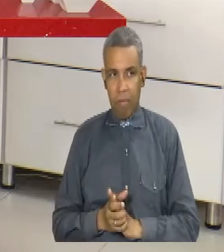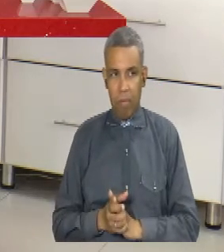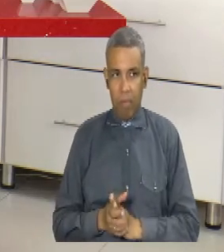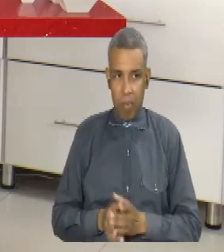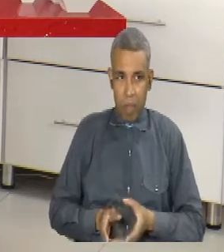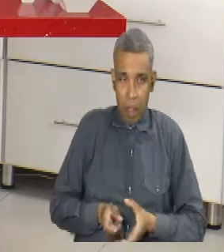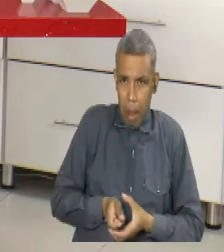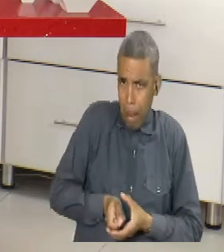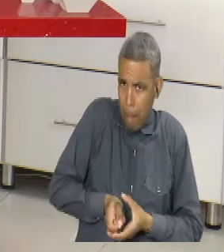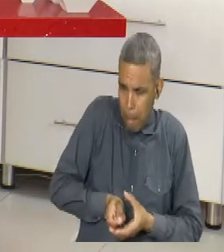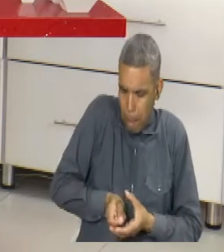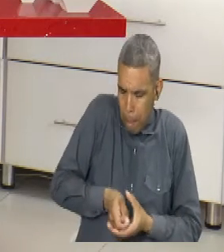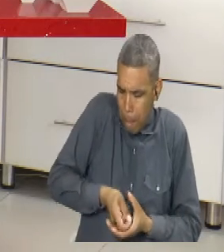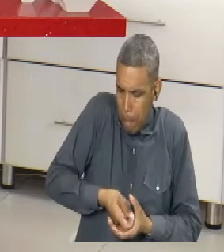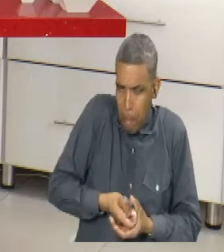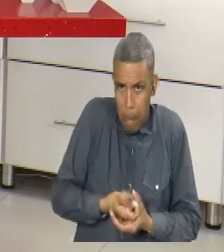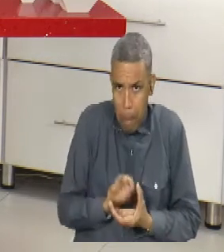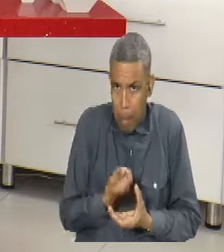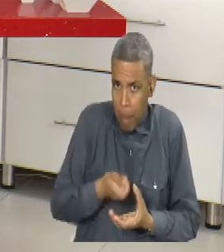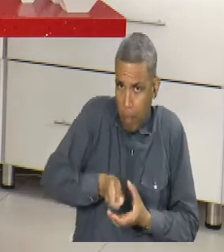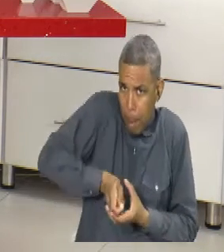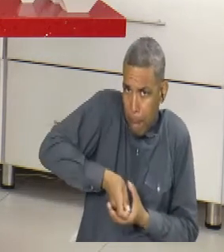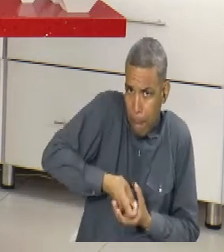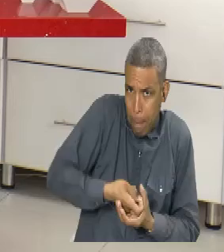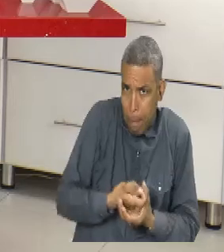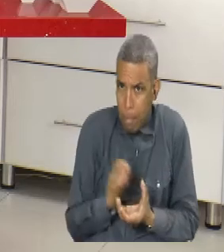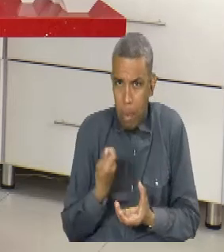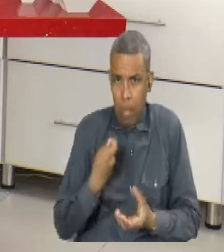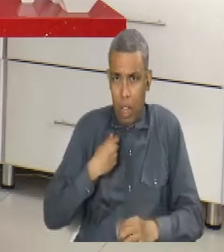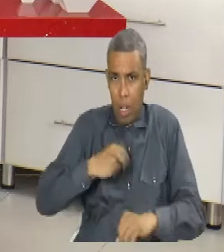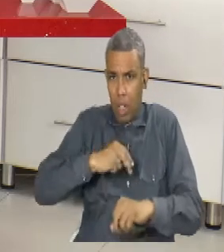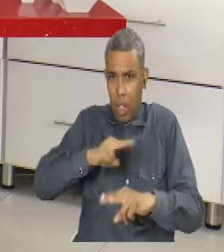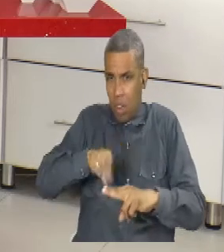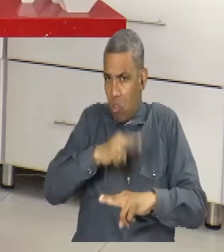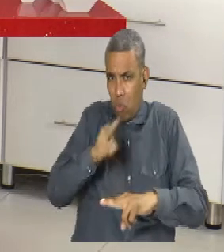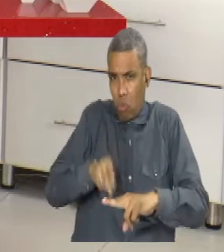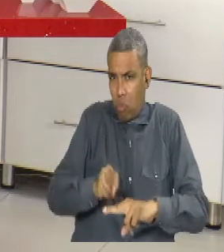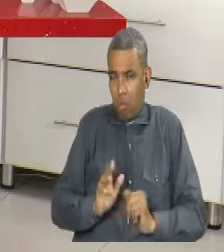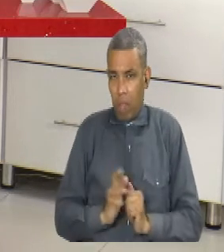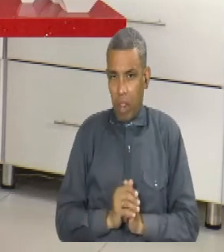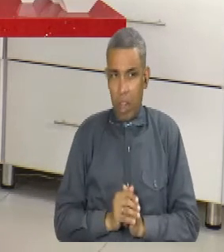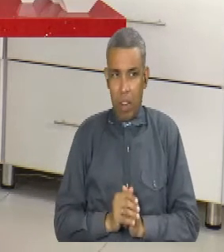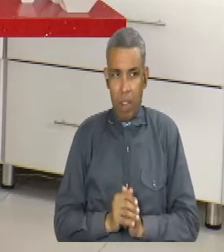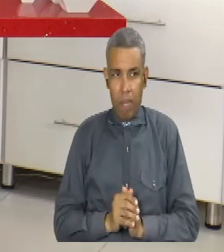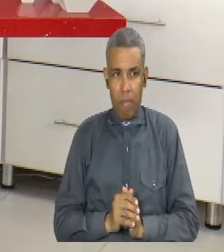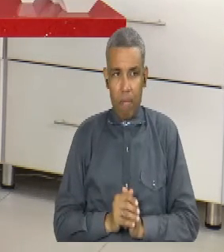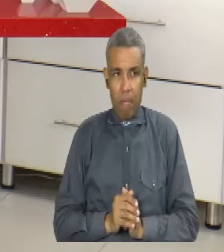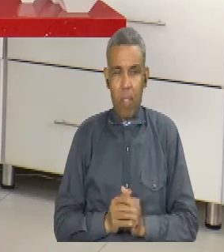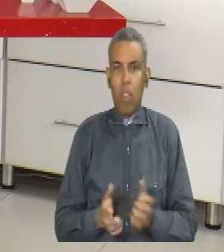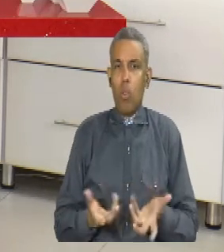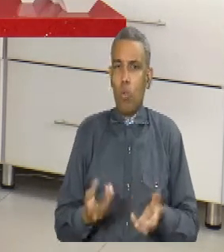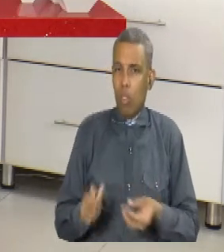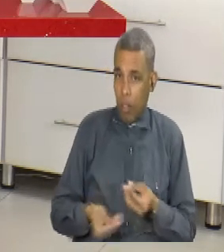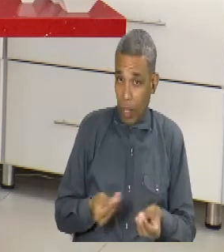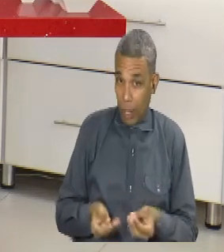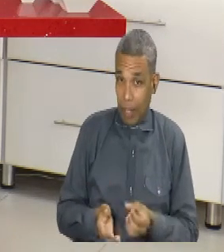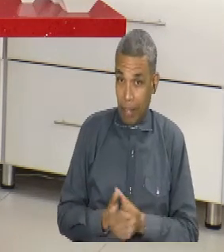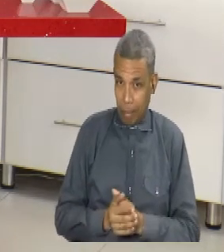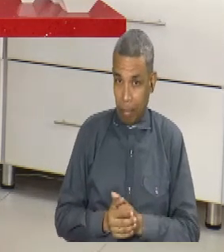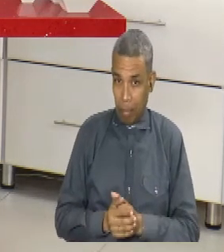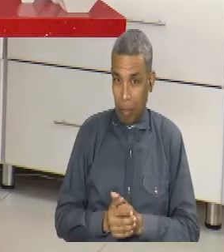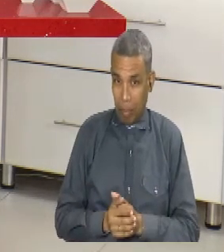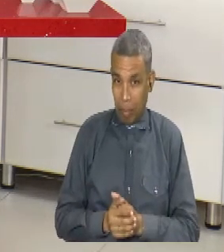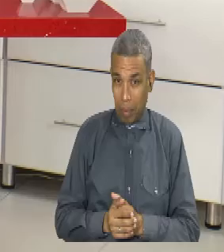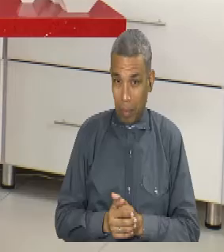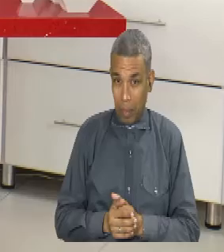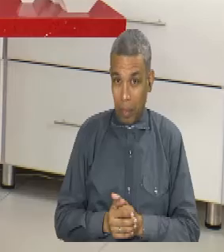casa, papa pastusa, papa blanca. La idea es que envolverla con aluminio. Esta les vamos a